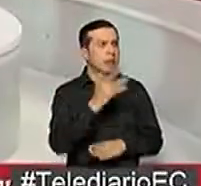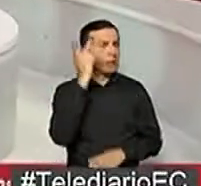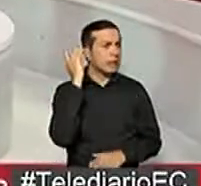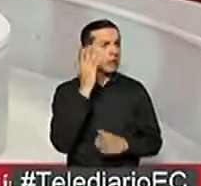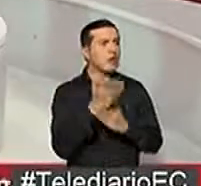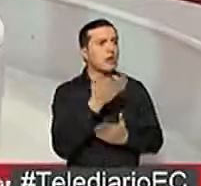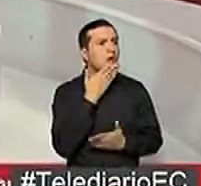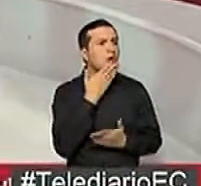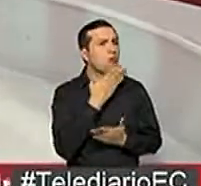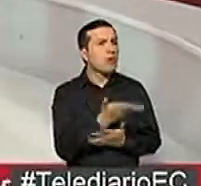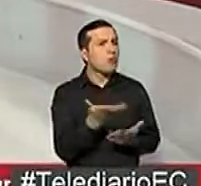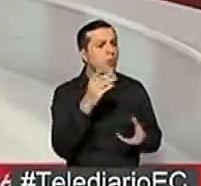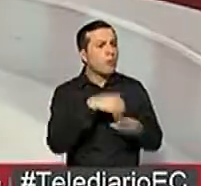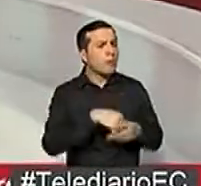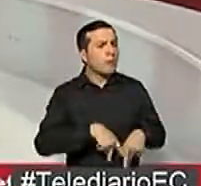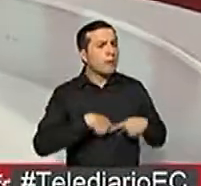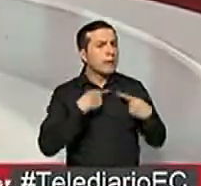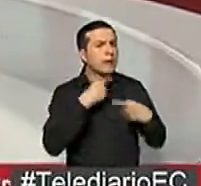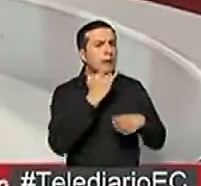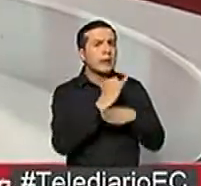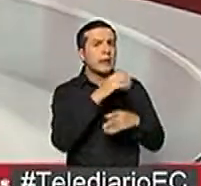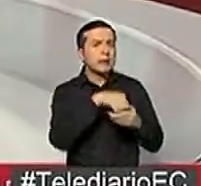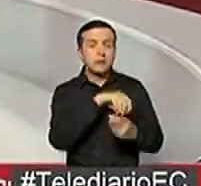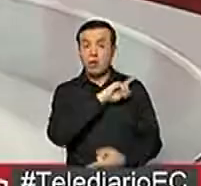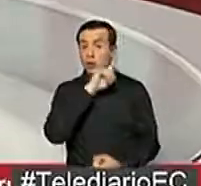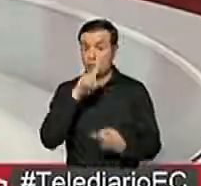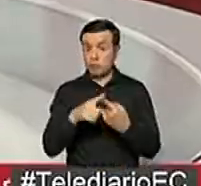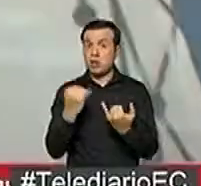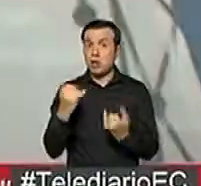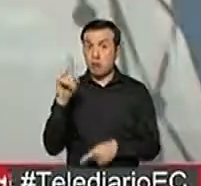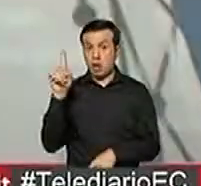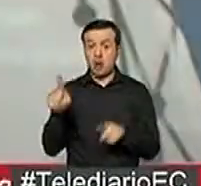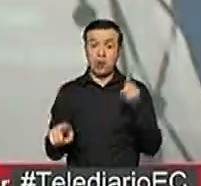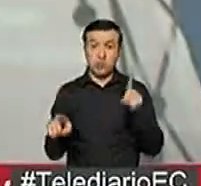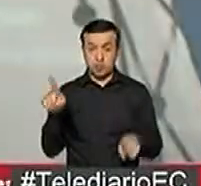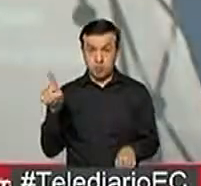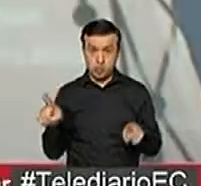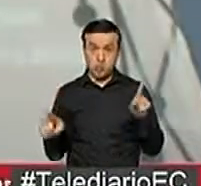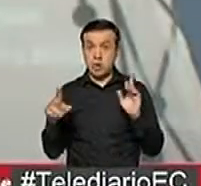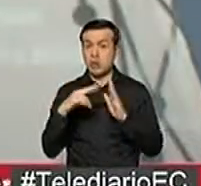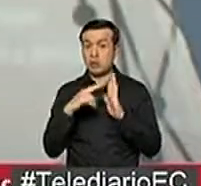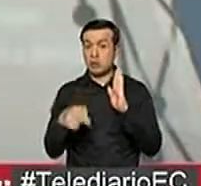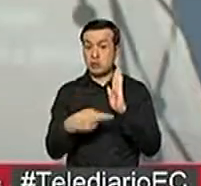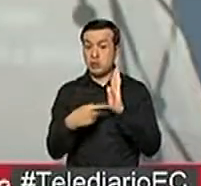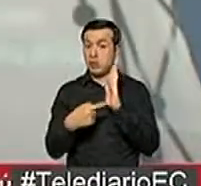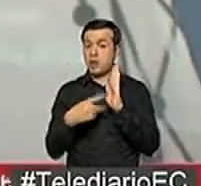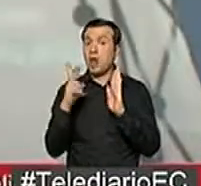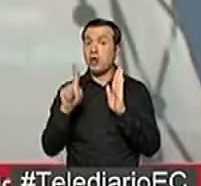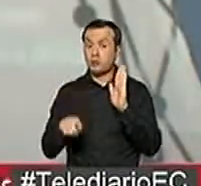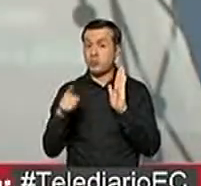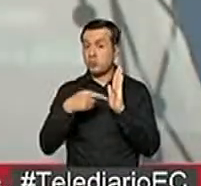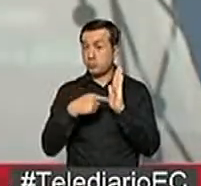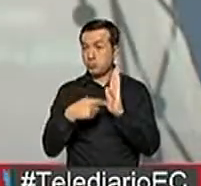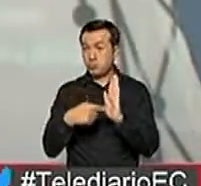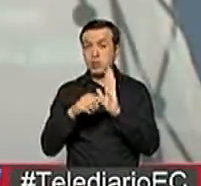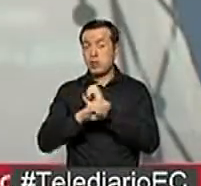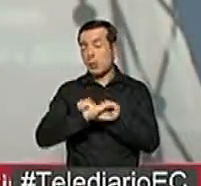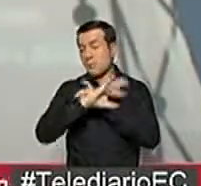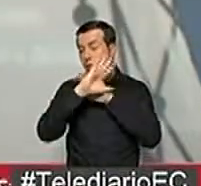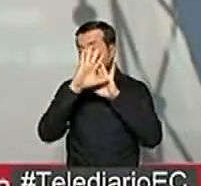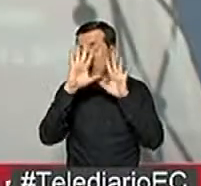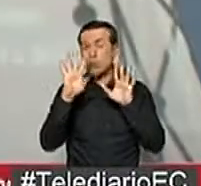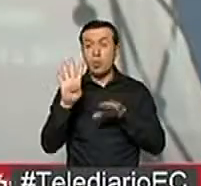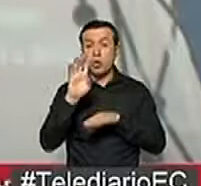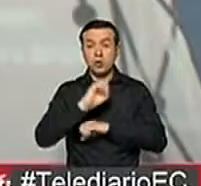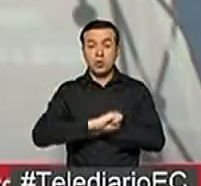Bueno, sí, justamente la vida y hasta ahora muchas de las reglas conventuales se mantienen. Comenzaban muy temprano en la mañana, a